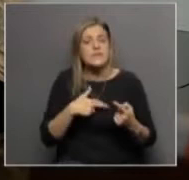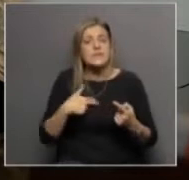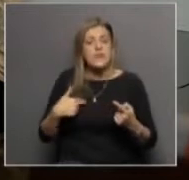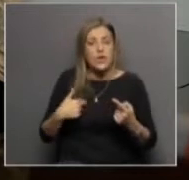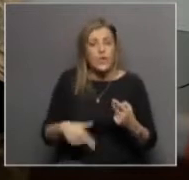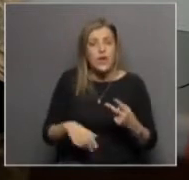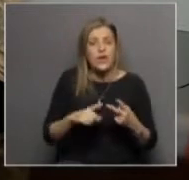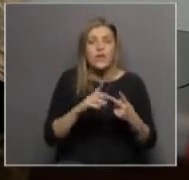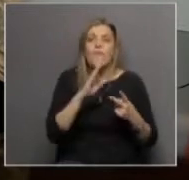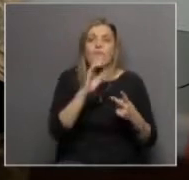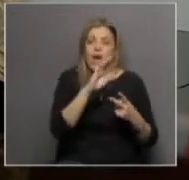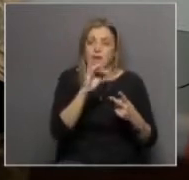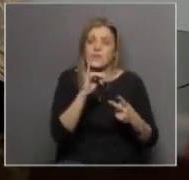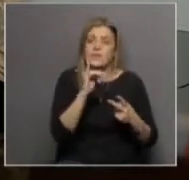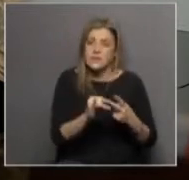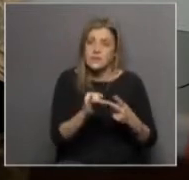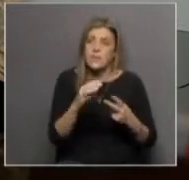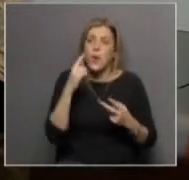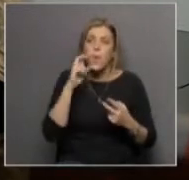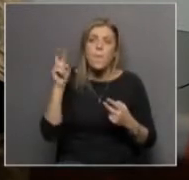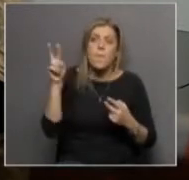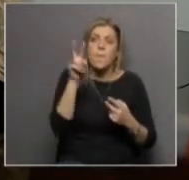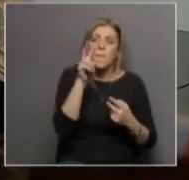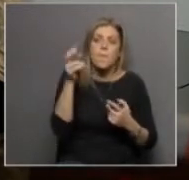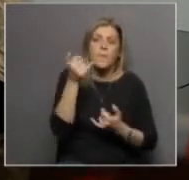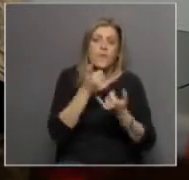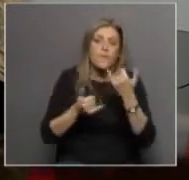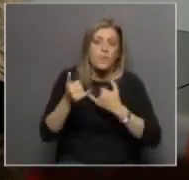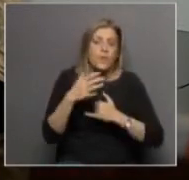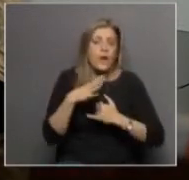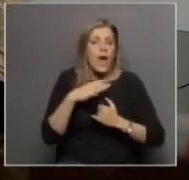como Pfizer. Los datos son muy positivos en ese caso.